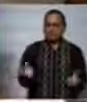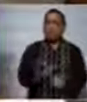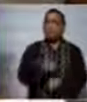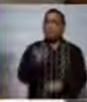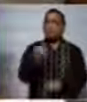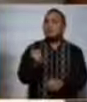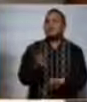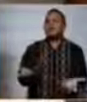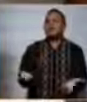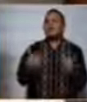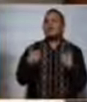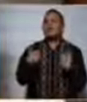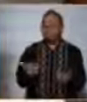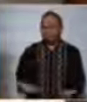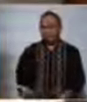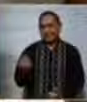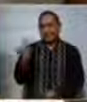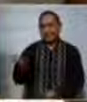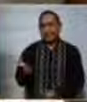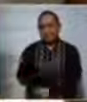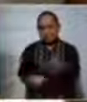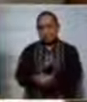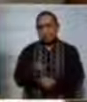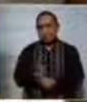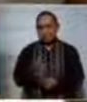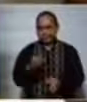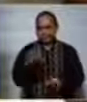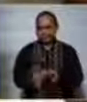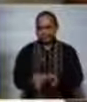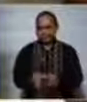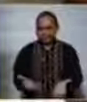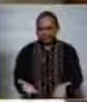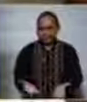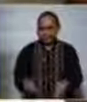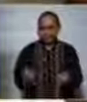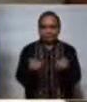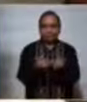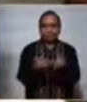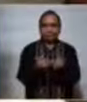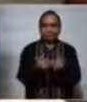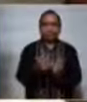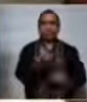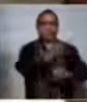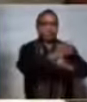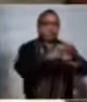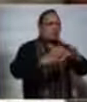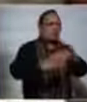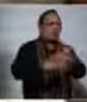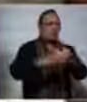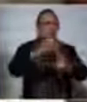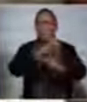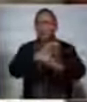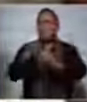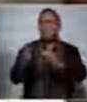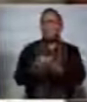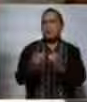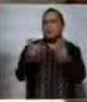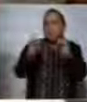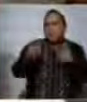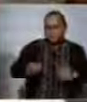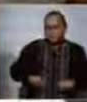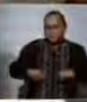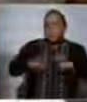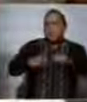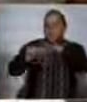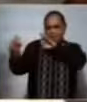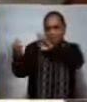forma racional, proporcional. Claro. Por ejemplo, en defensa legítima de bienes y en defensa legítima de